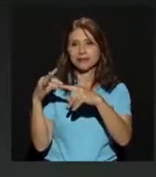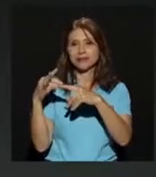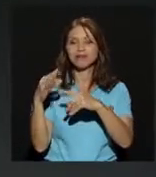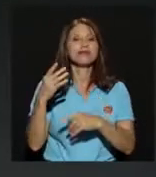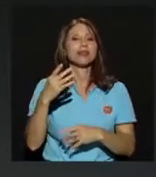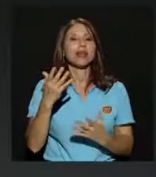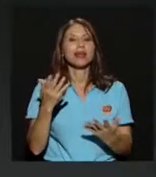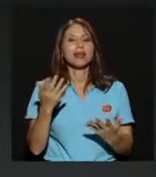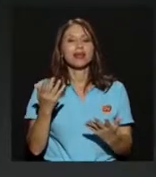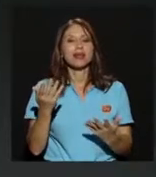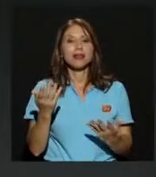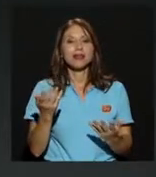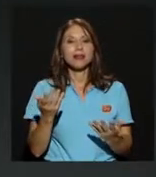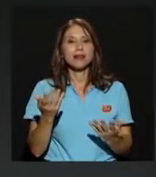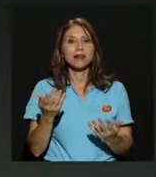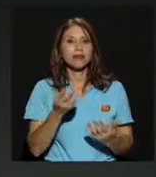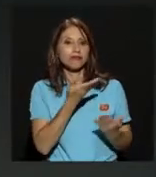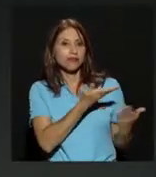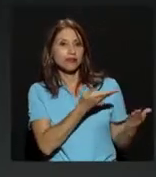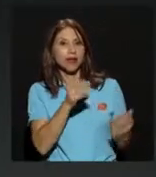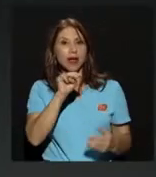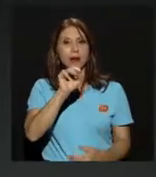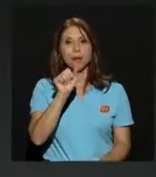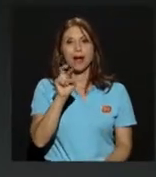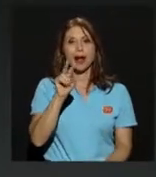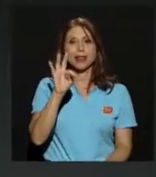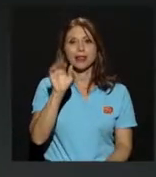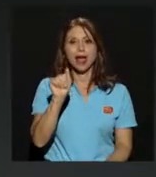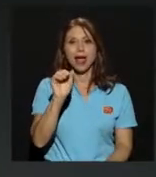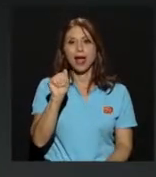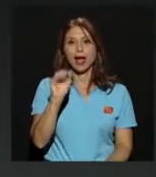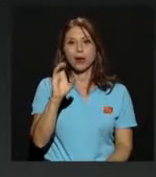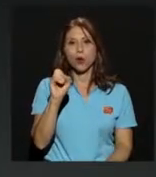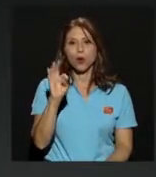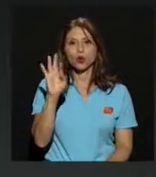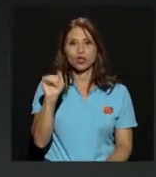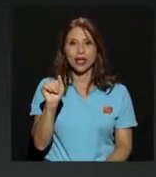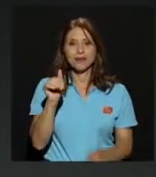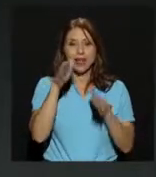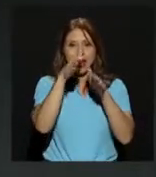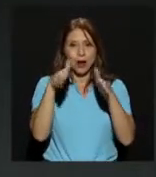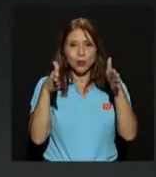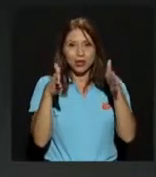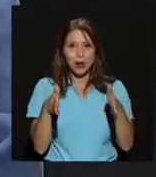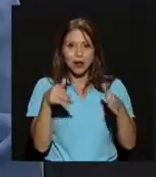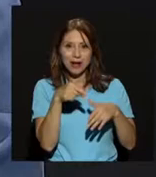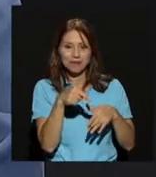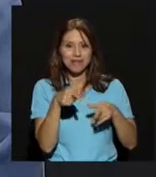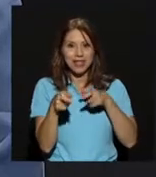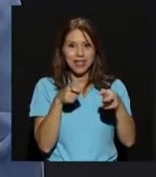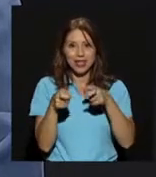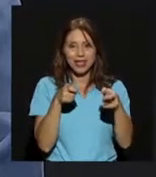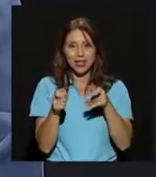cual doña marta acosta la contralora general de la república nos va